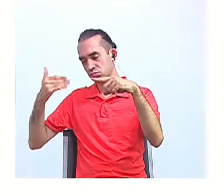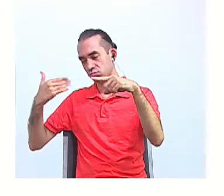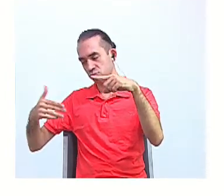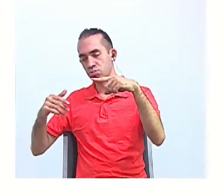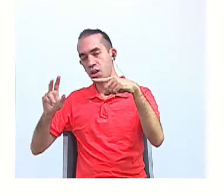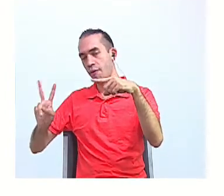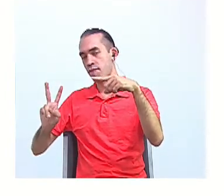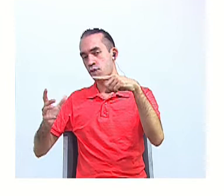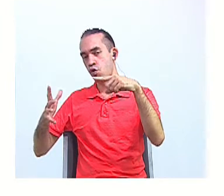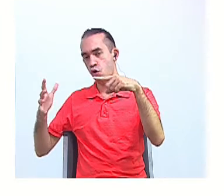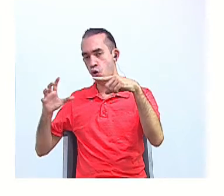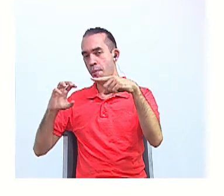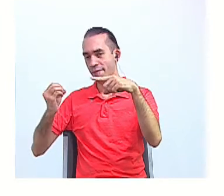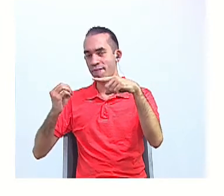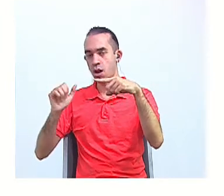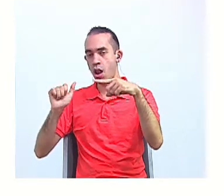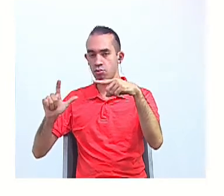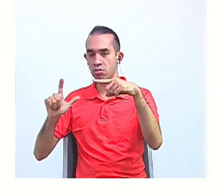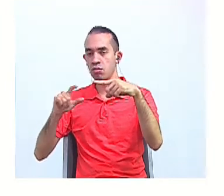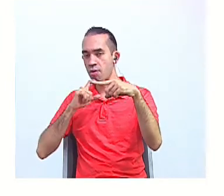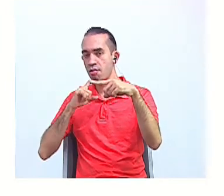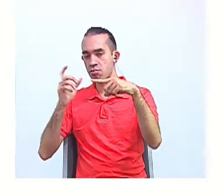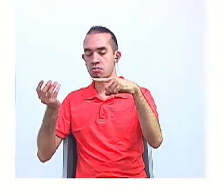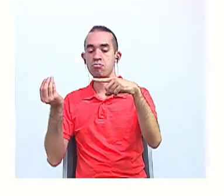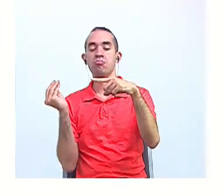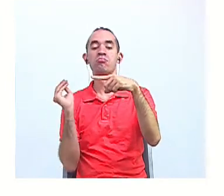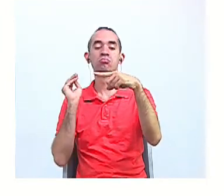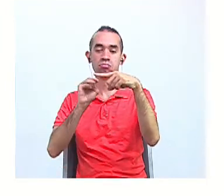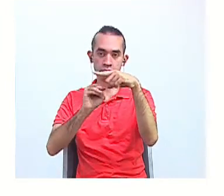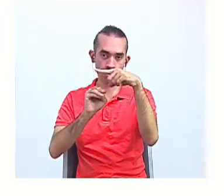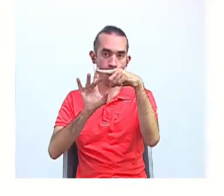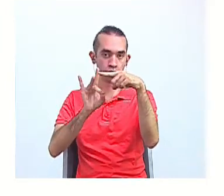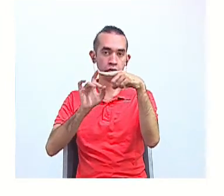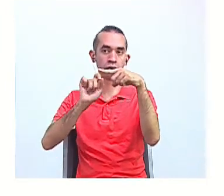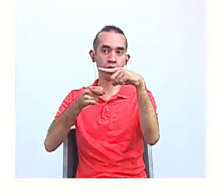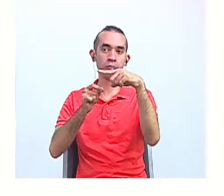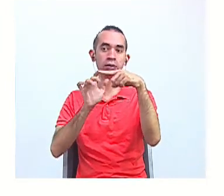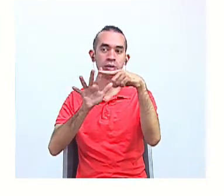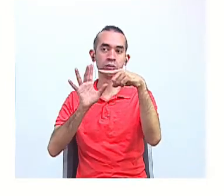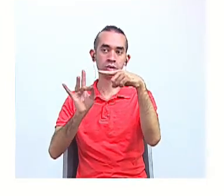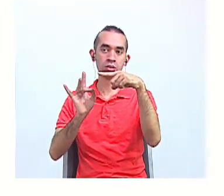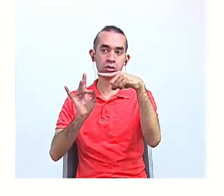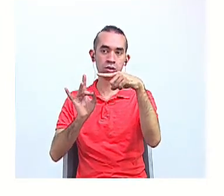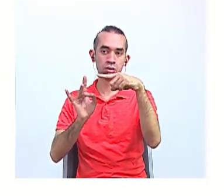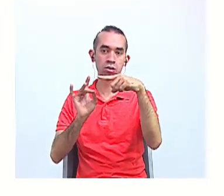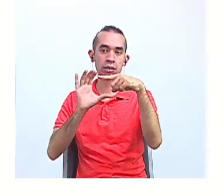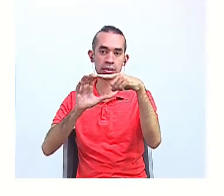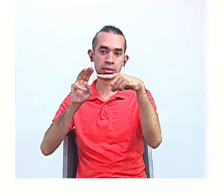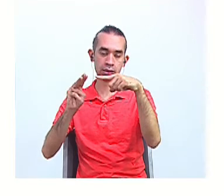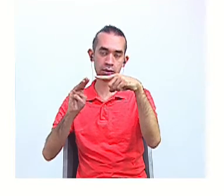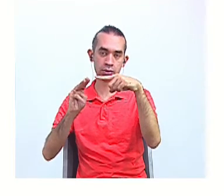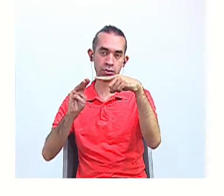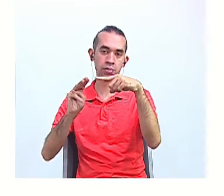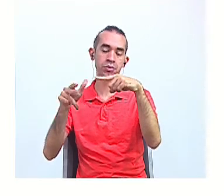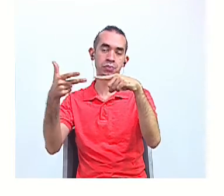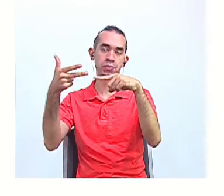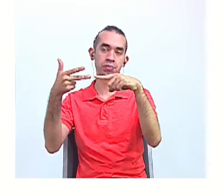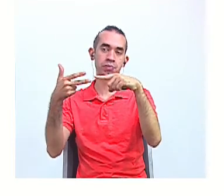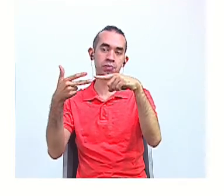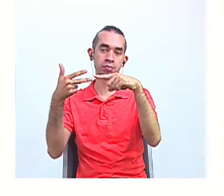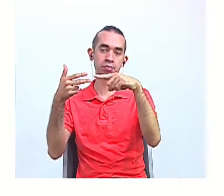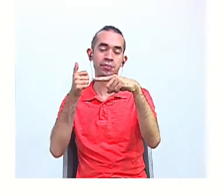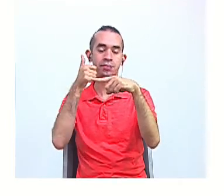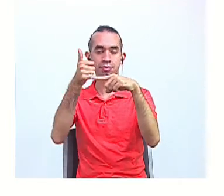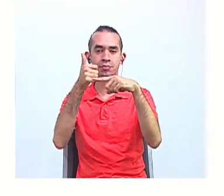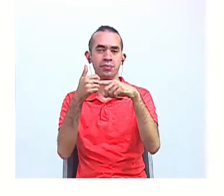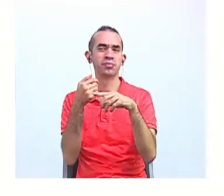también de la esfera de aluminio y obtuve un volumen de 8,58 centímetros cúbicos. Muy